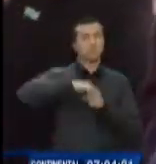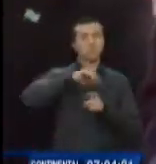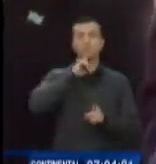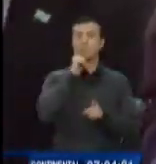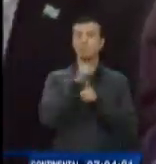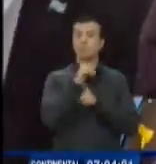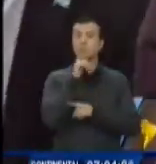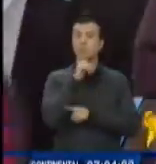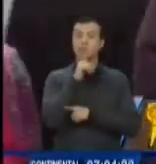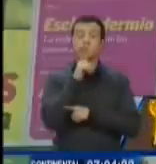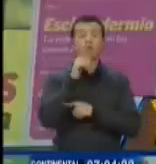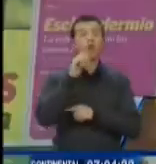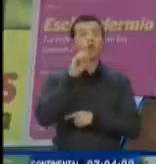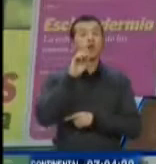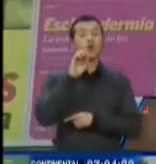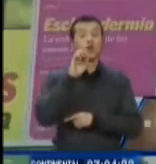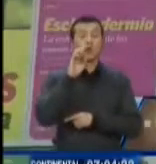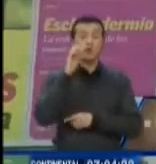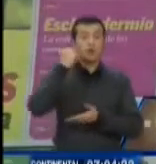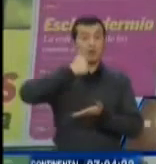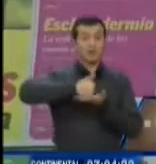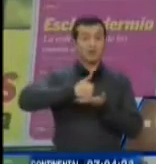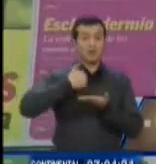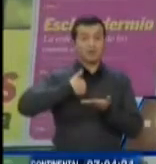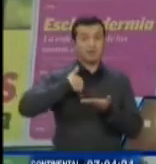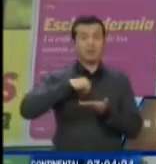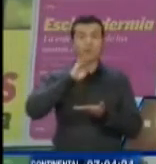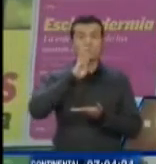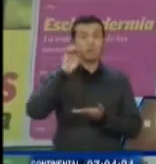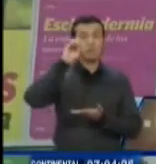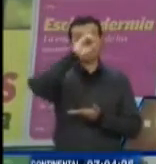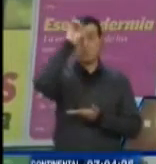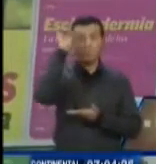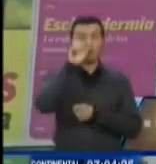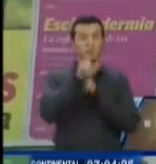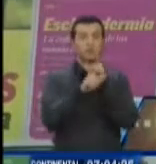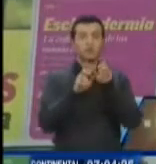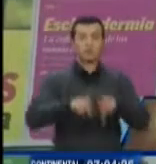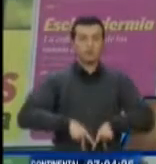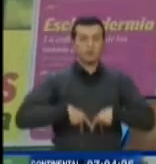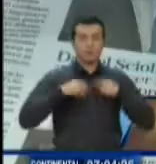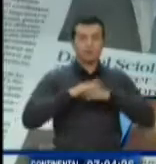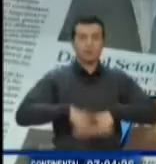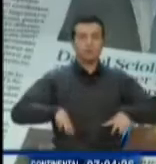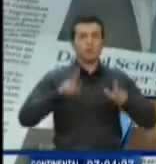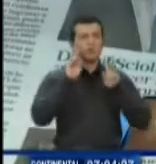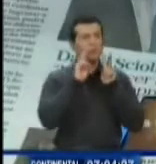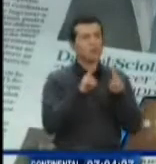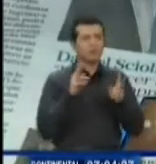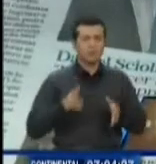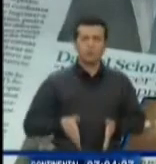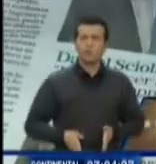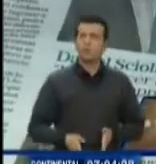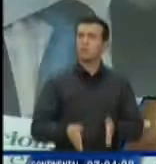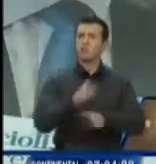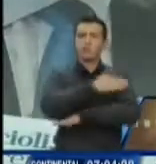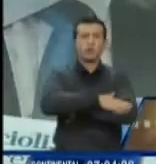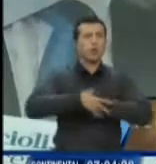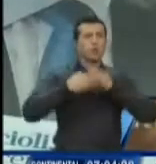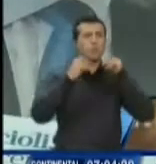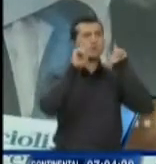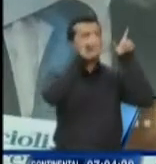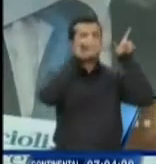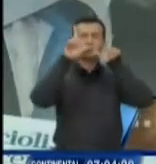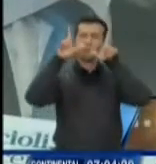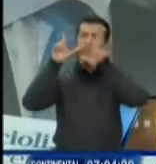será el de la capital de Buenos Aires, donde se concentra el 40% del padrón. Las calles lucen con propagandas y ofrecimientos de los aspirantes